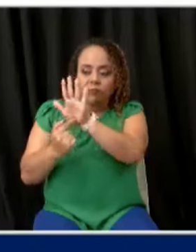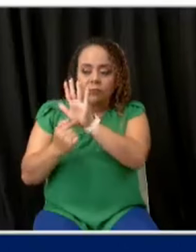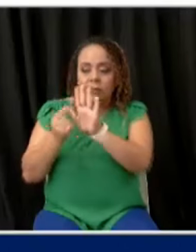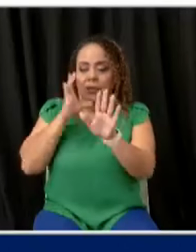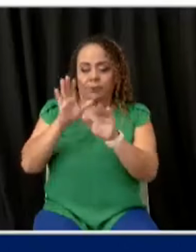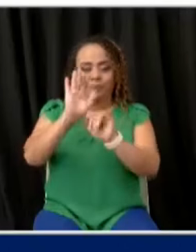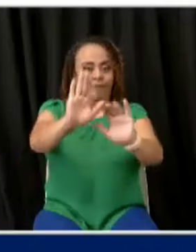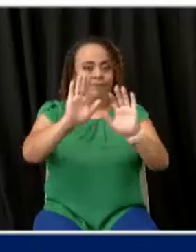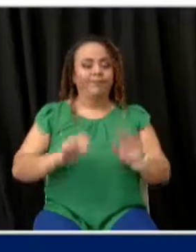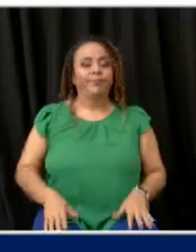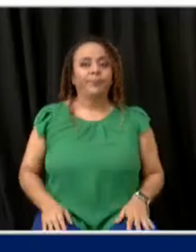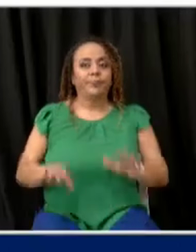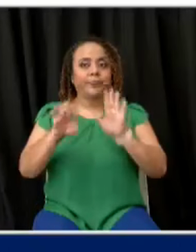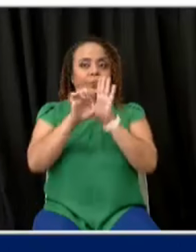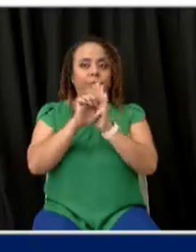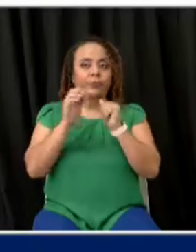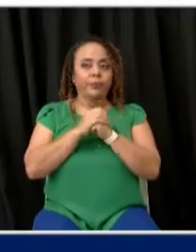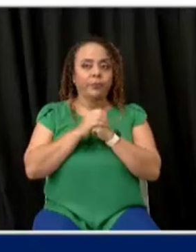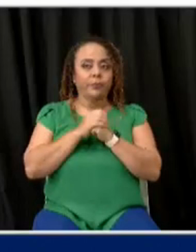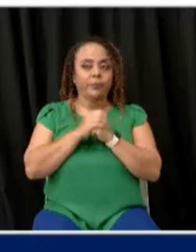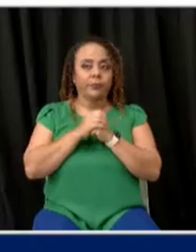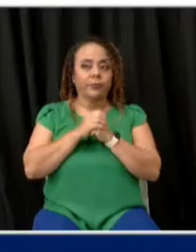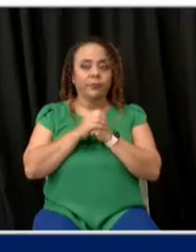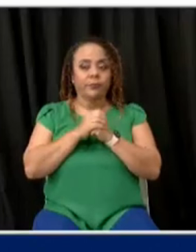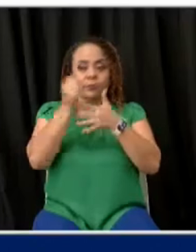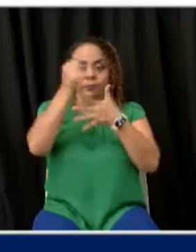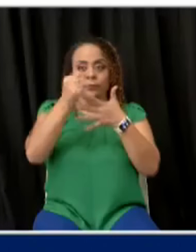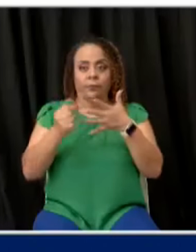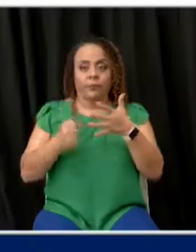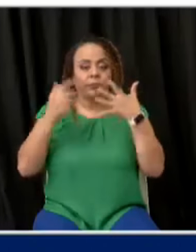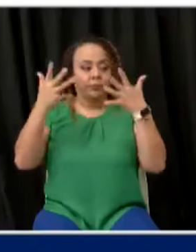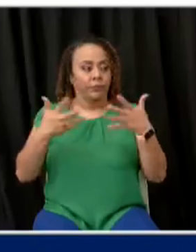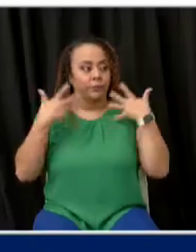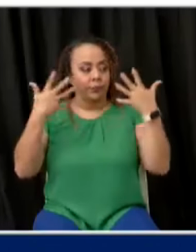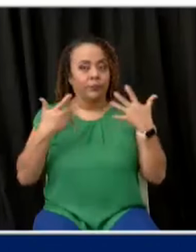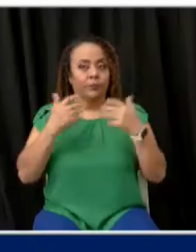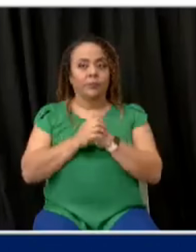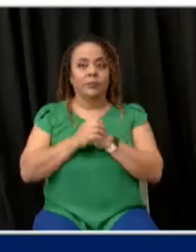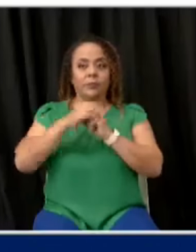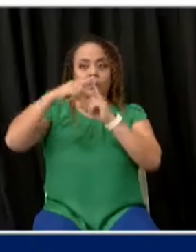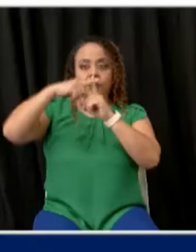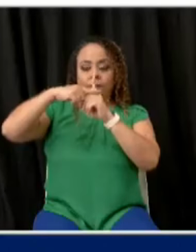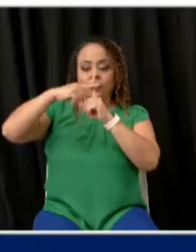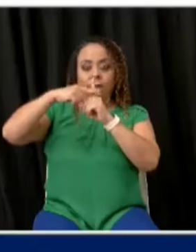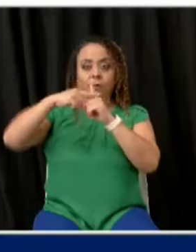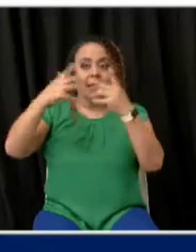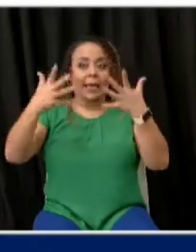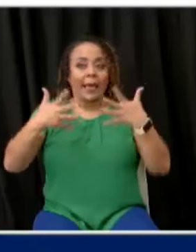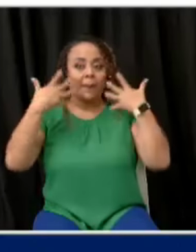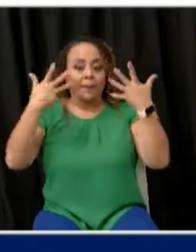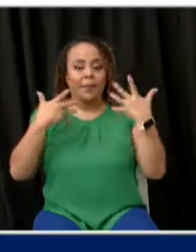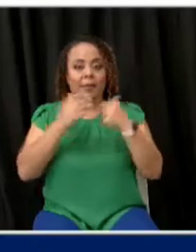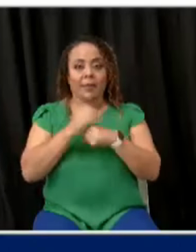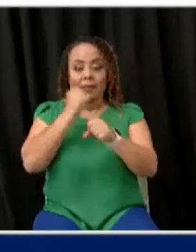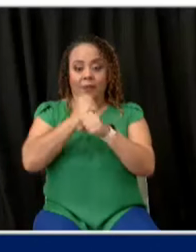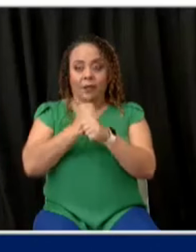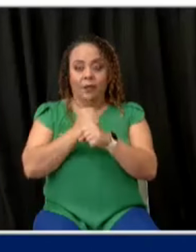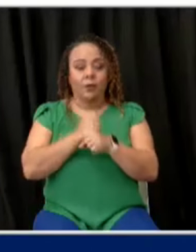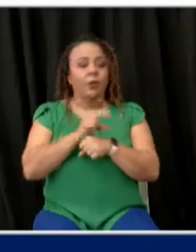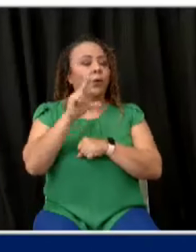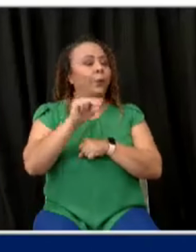Por ejemplo, dentro de los factores ambientales, bueno, la temperatura del ambiente donde estoy trabajando, o sea, no es lo